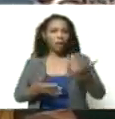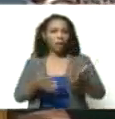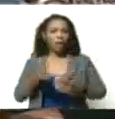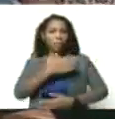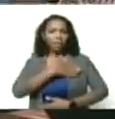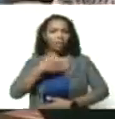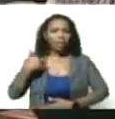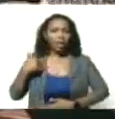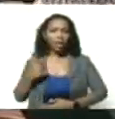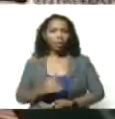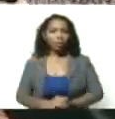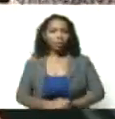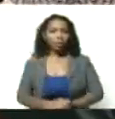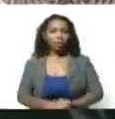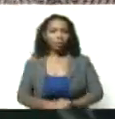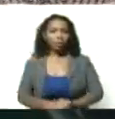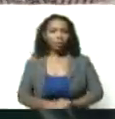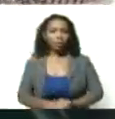Deseo.